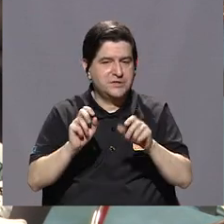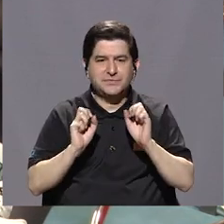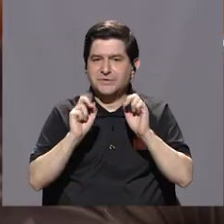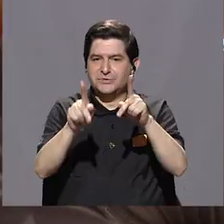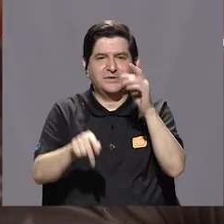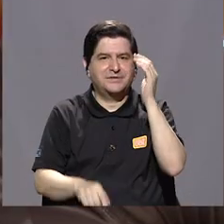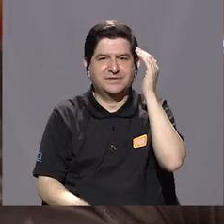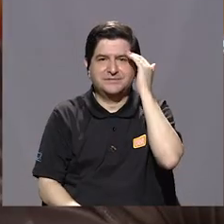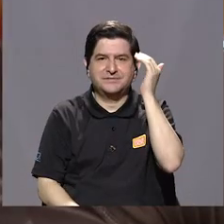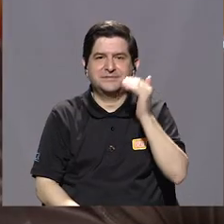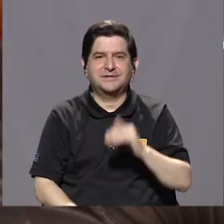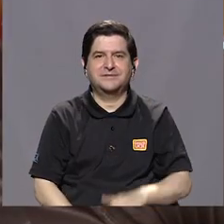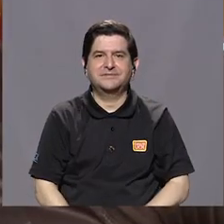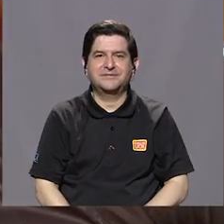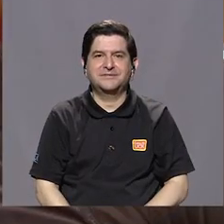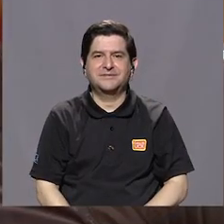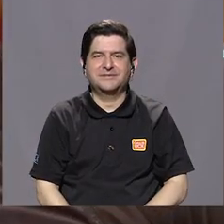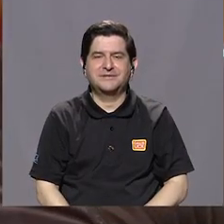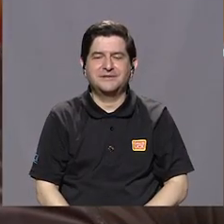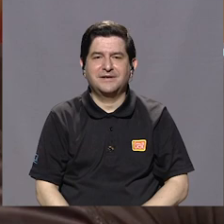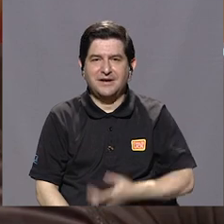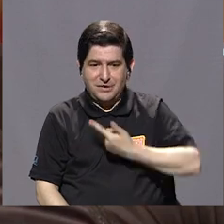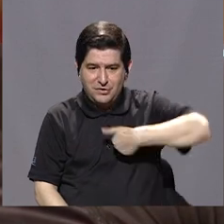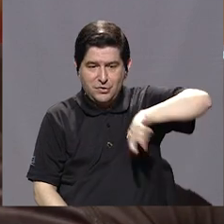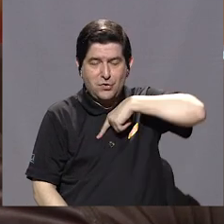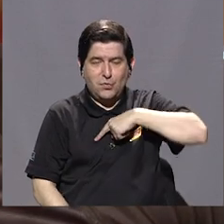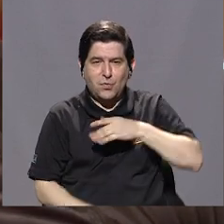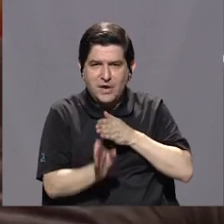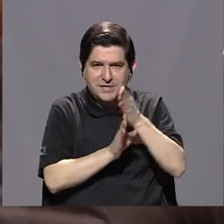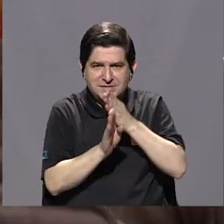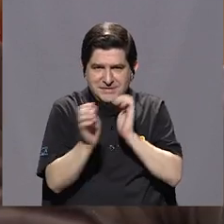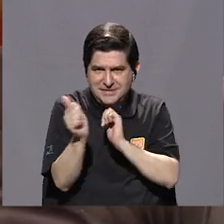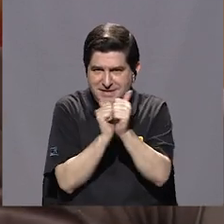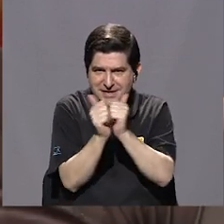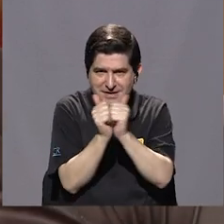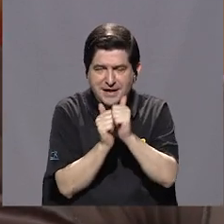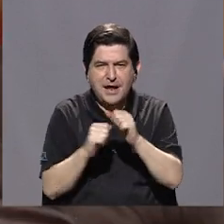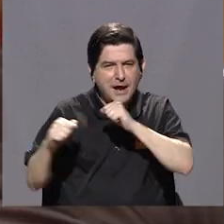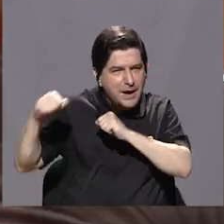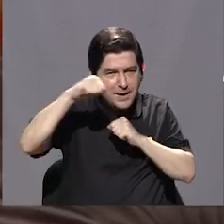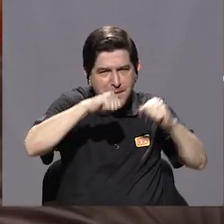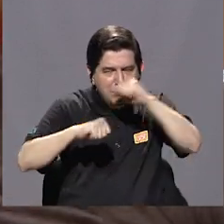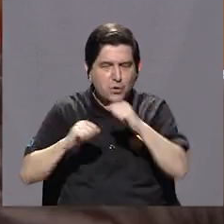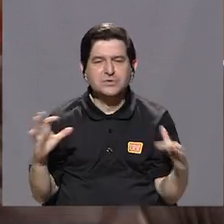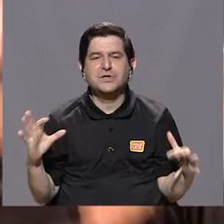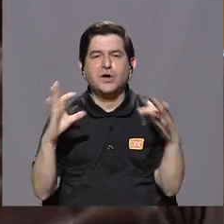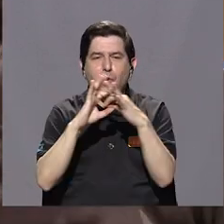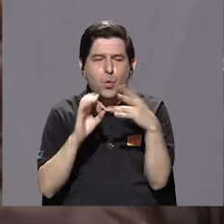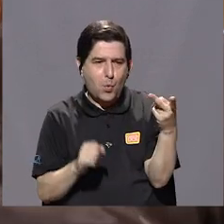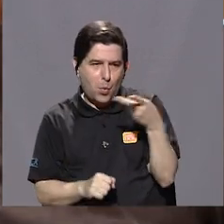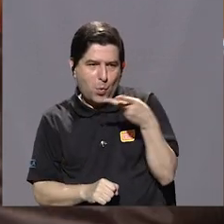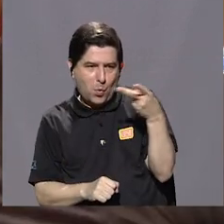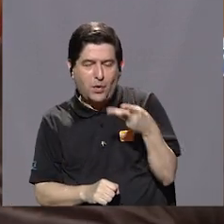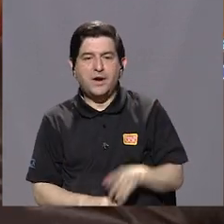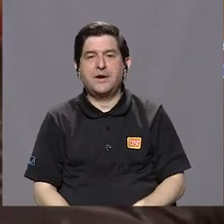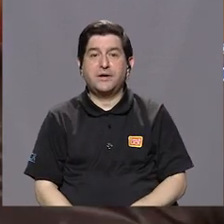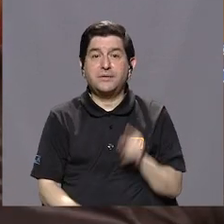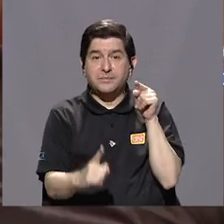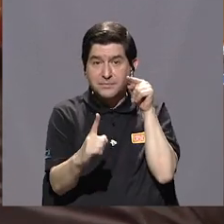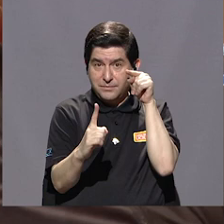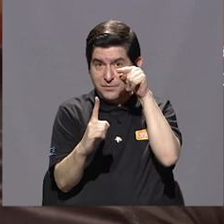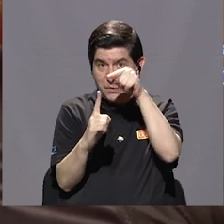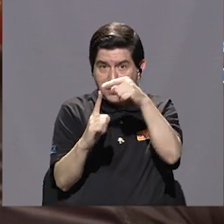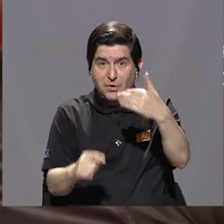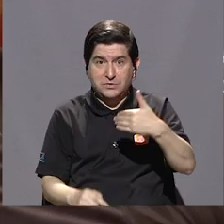oportunidad. Nuestra carrera deportiva, que al final el boxeo nos unió y era un propósito